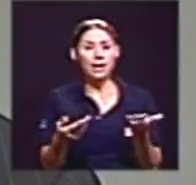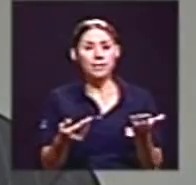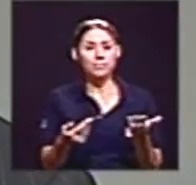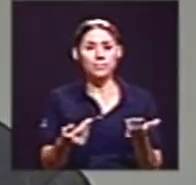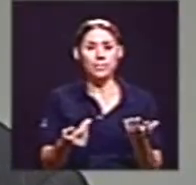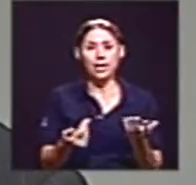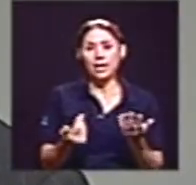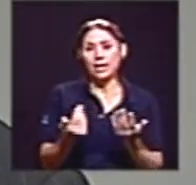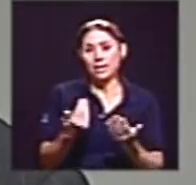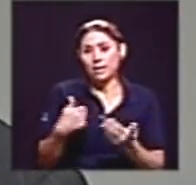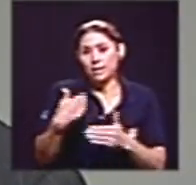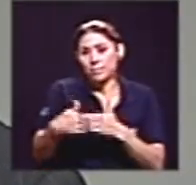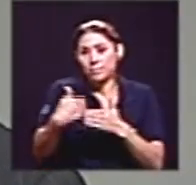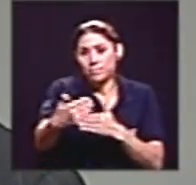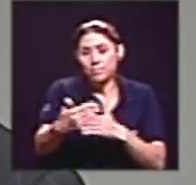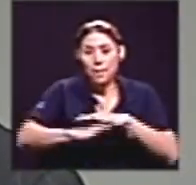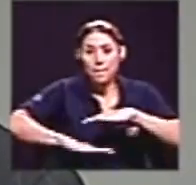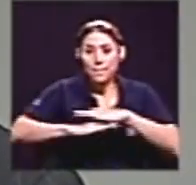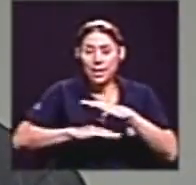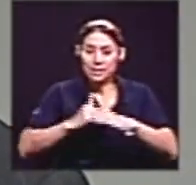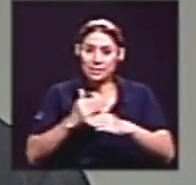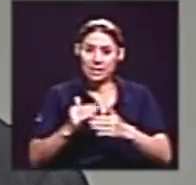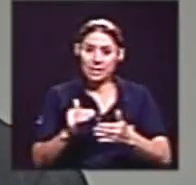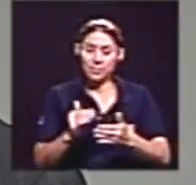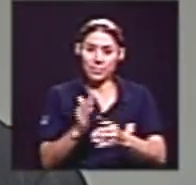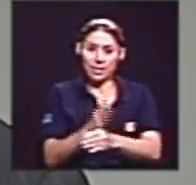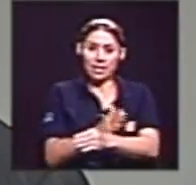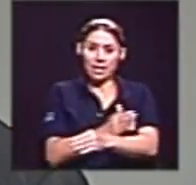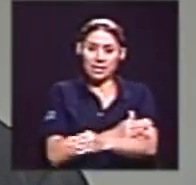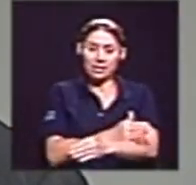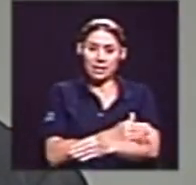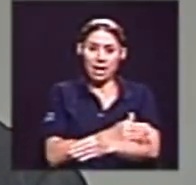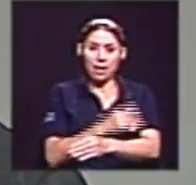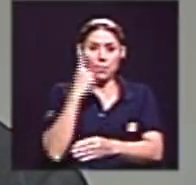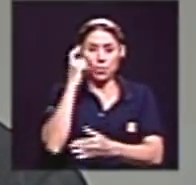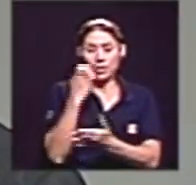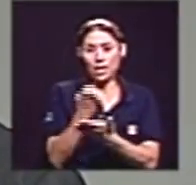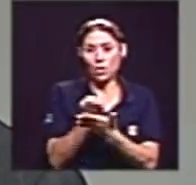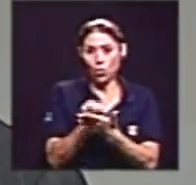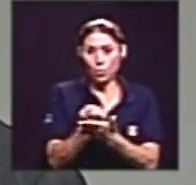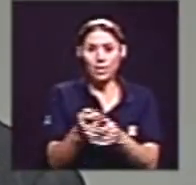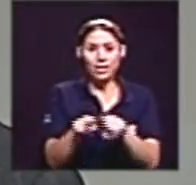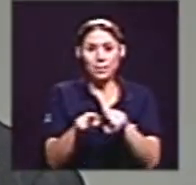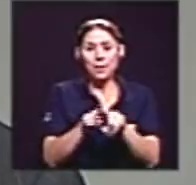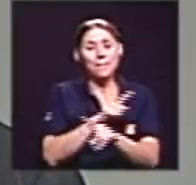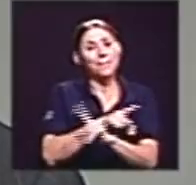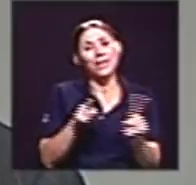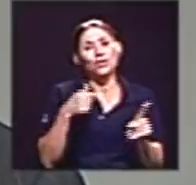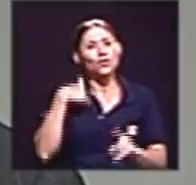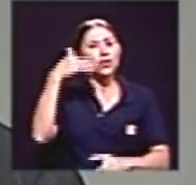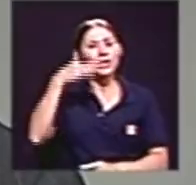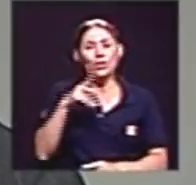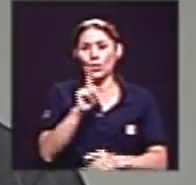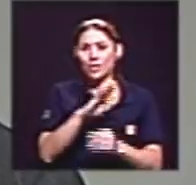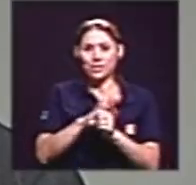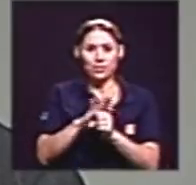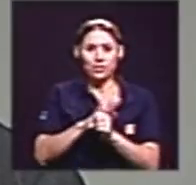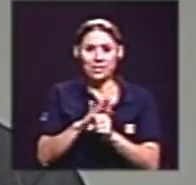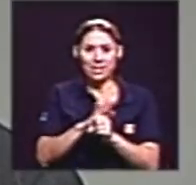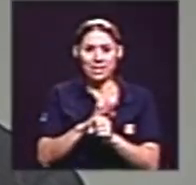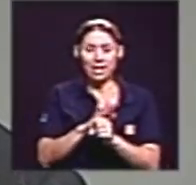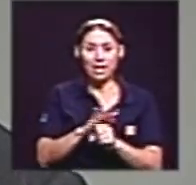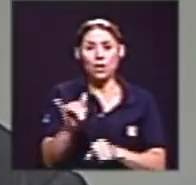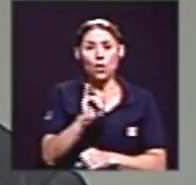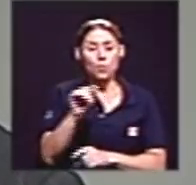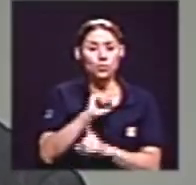esperaría que la base crezca porque la economía se empieza a recuperar, pero mi impresión es que no va a ser suficiente. Y entonces, como sociedad, yo creo que